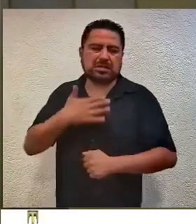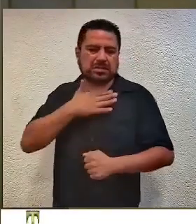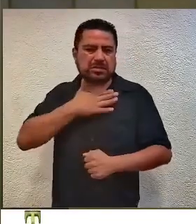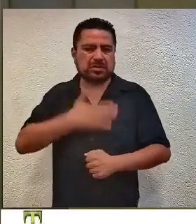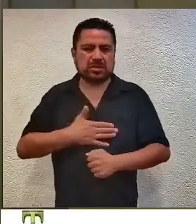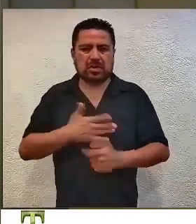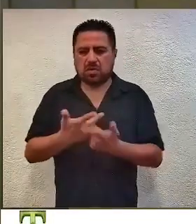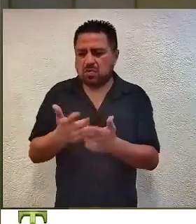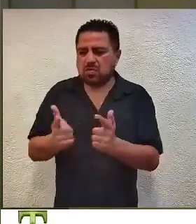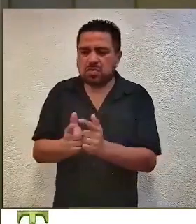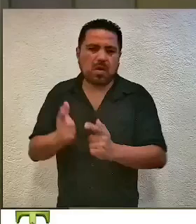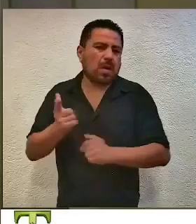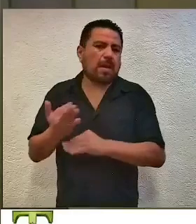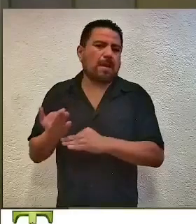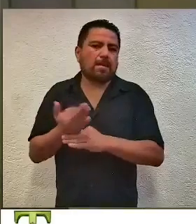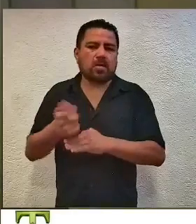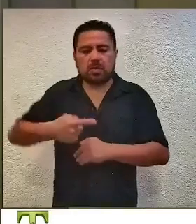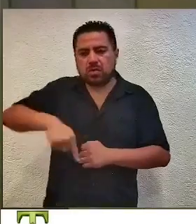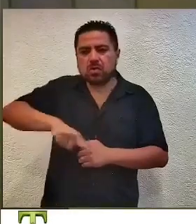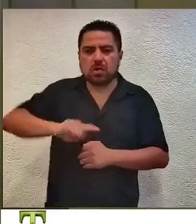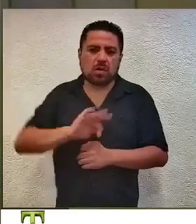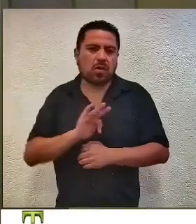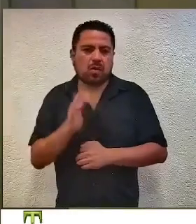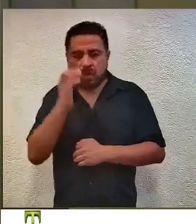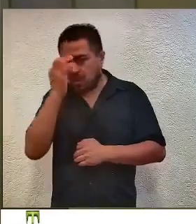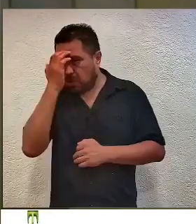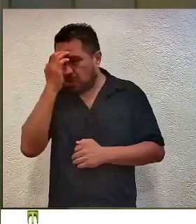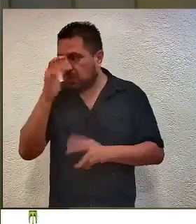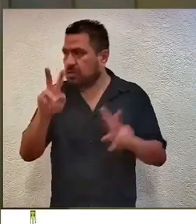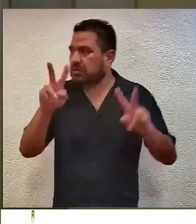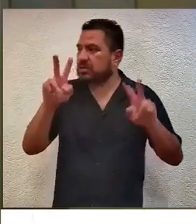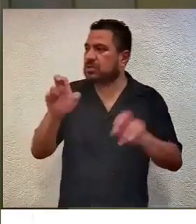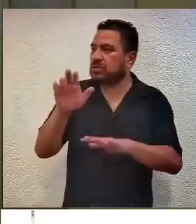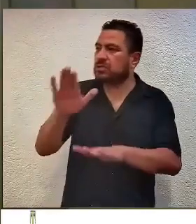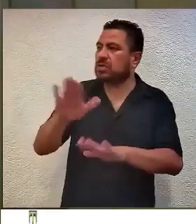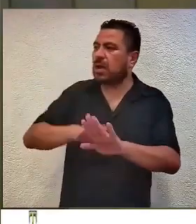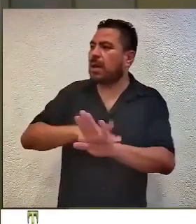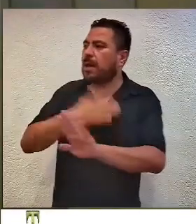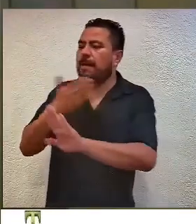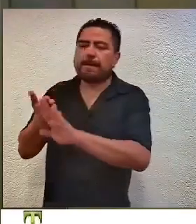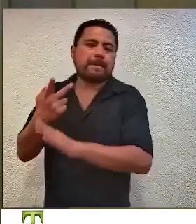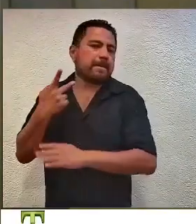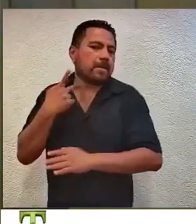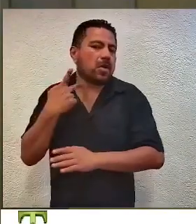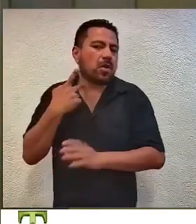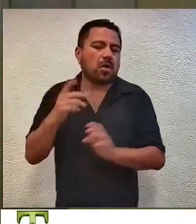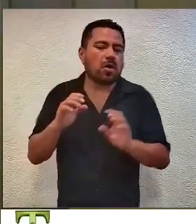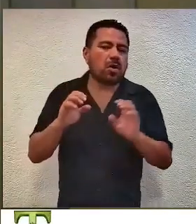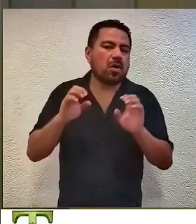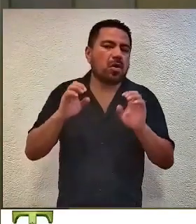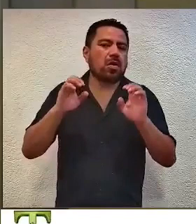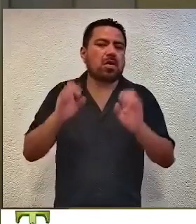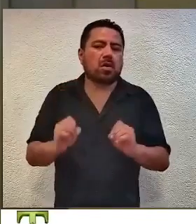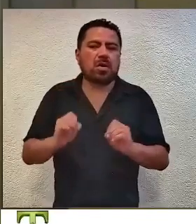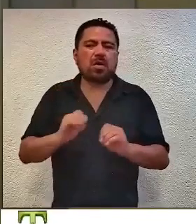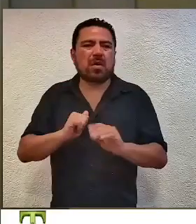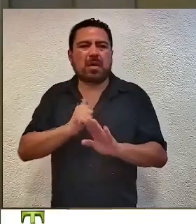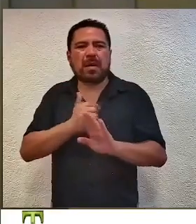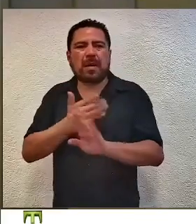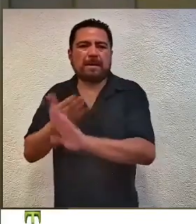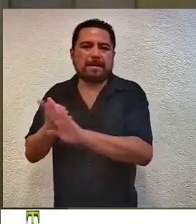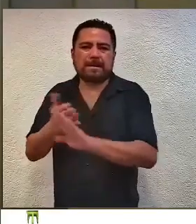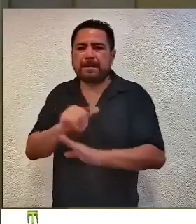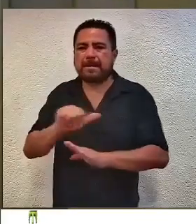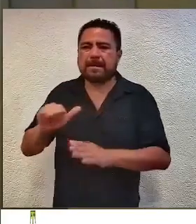del Partido de Morena conozca sobre el tema de violencia política o violencia de